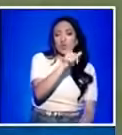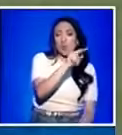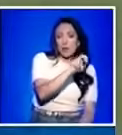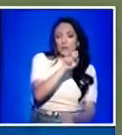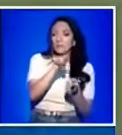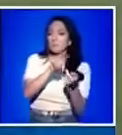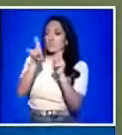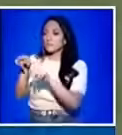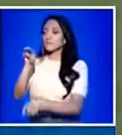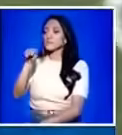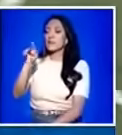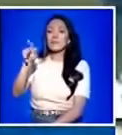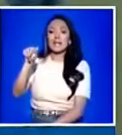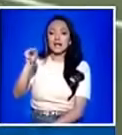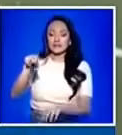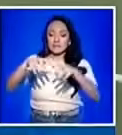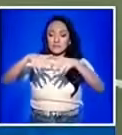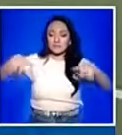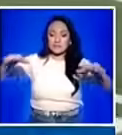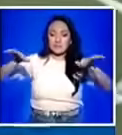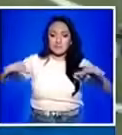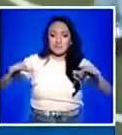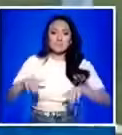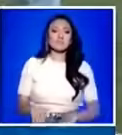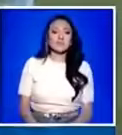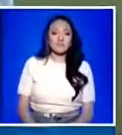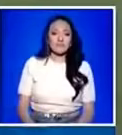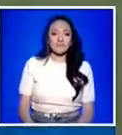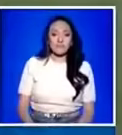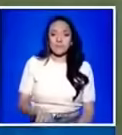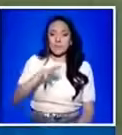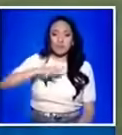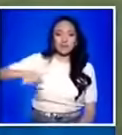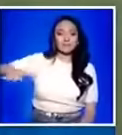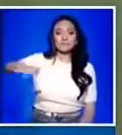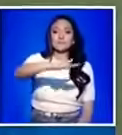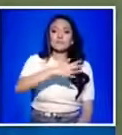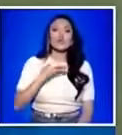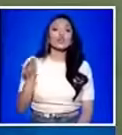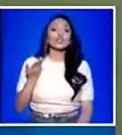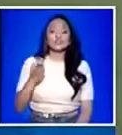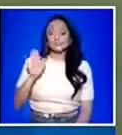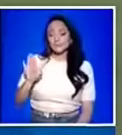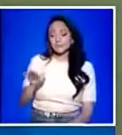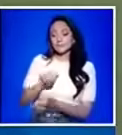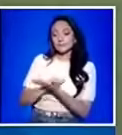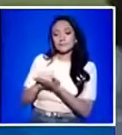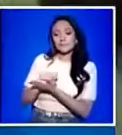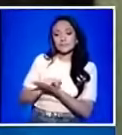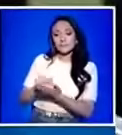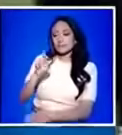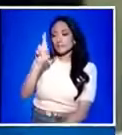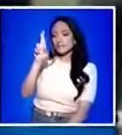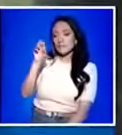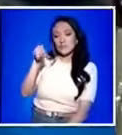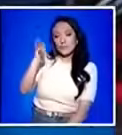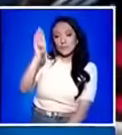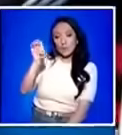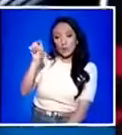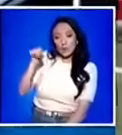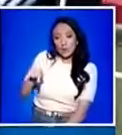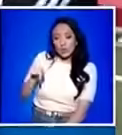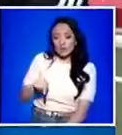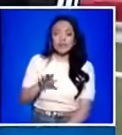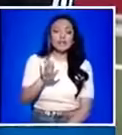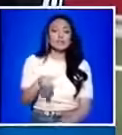Bueno, en este momento se distribuye en el campo de juego, acá estamos en la Liga Barrial de San Roque, va a empezar el partido. La previa de